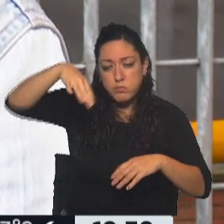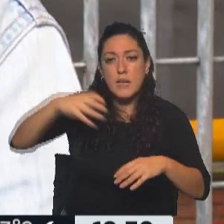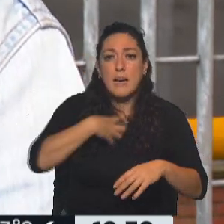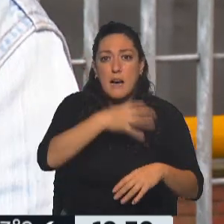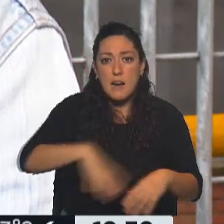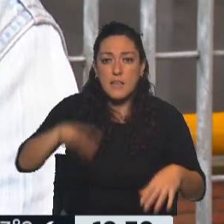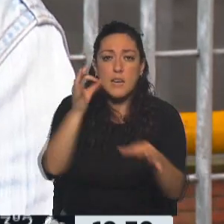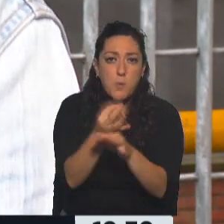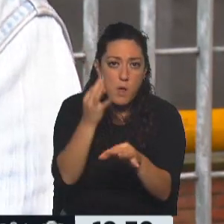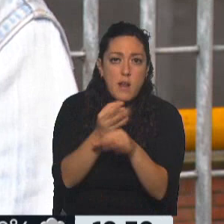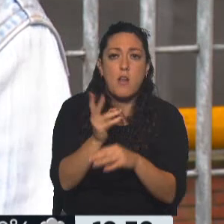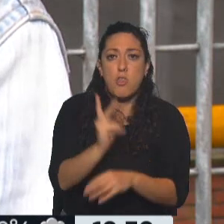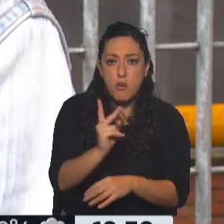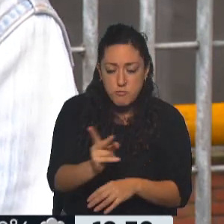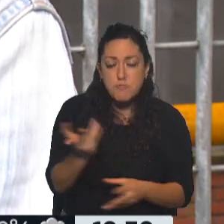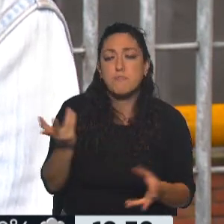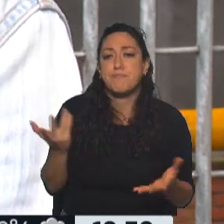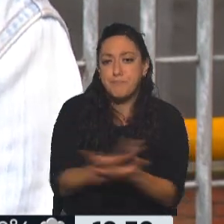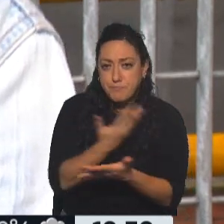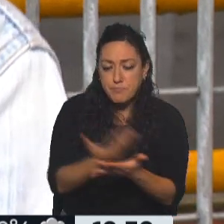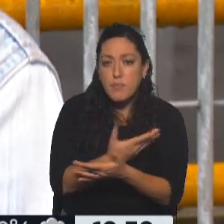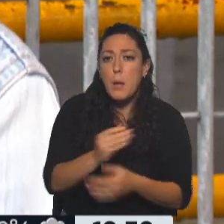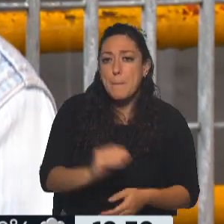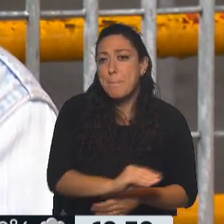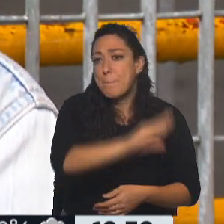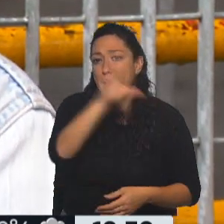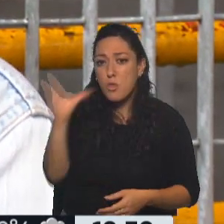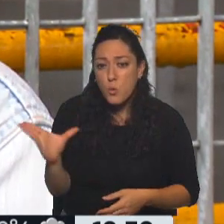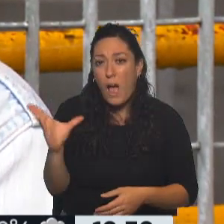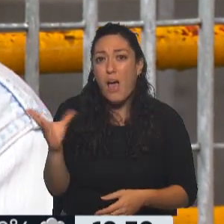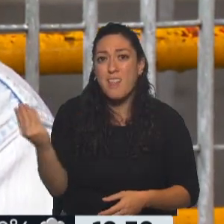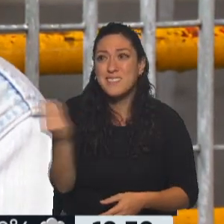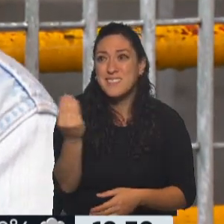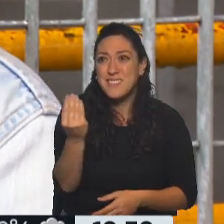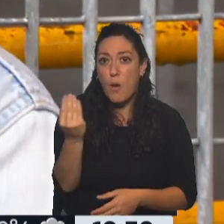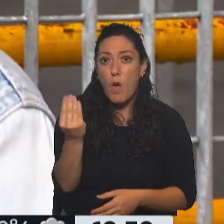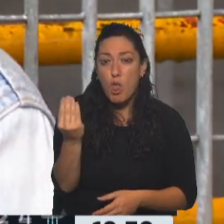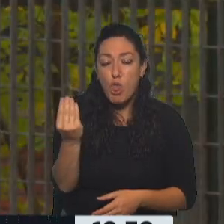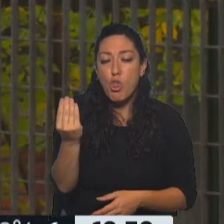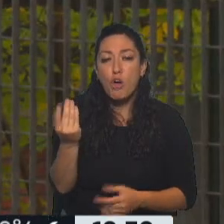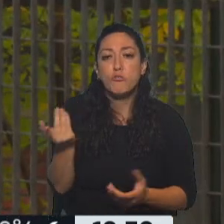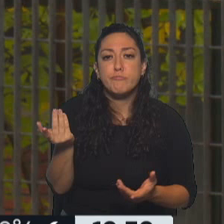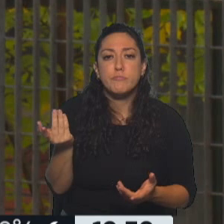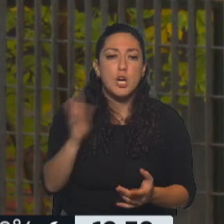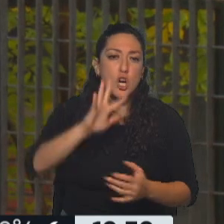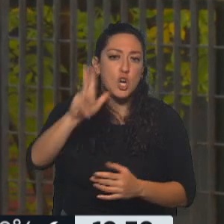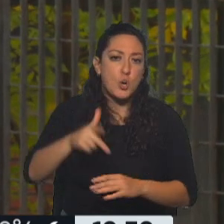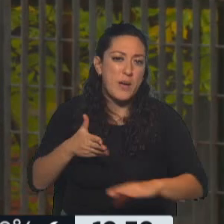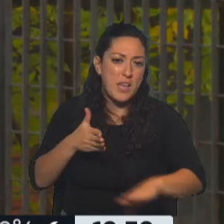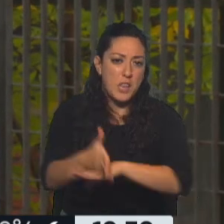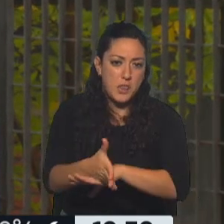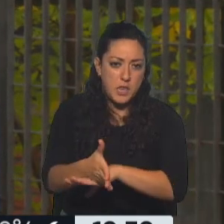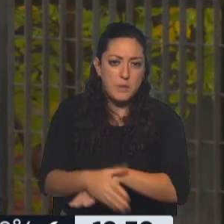como la escuela número 15, en la madrugada del sábado hacia el domingo entraron a robar.